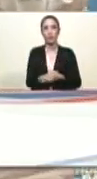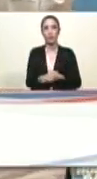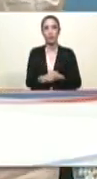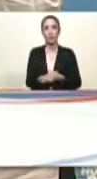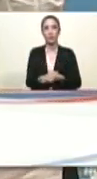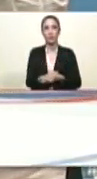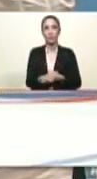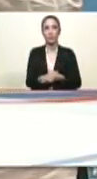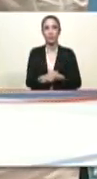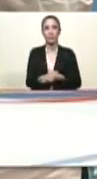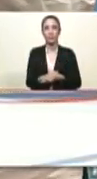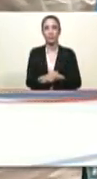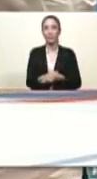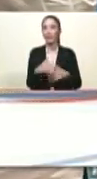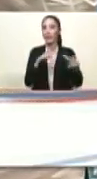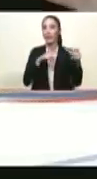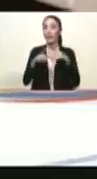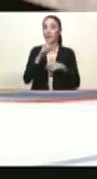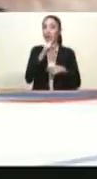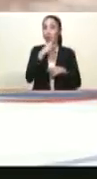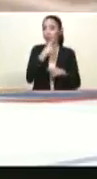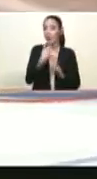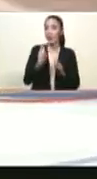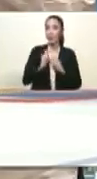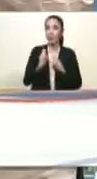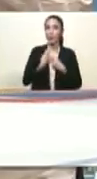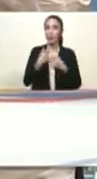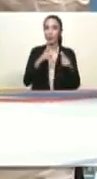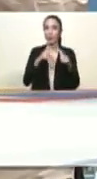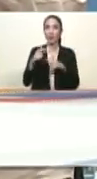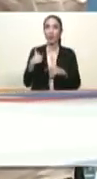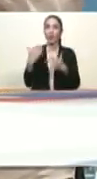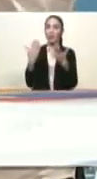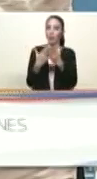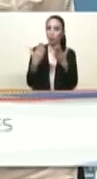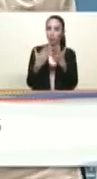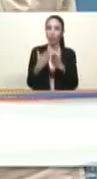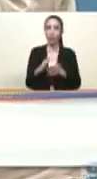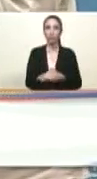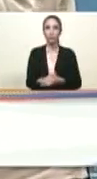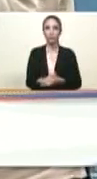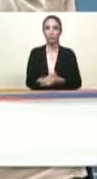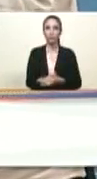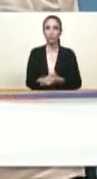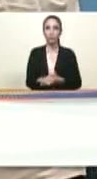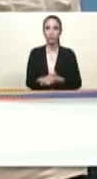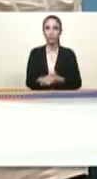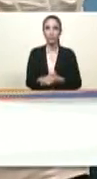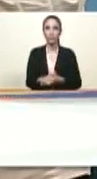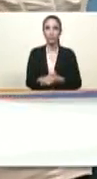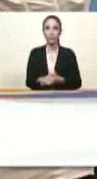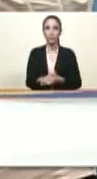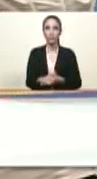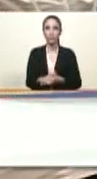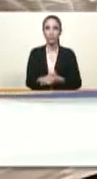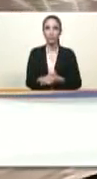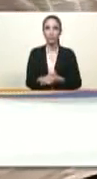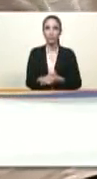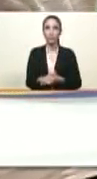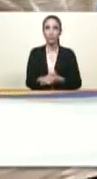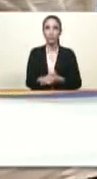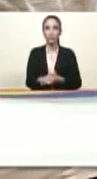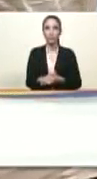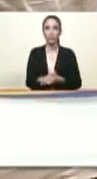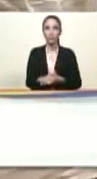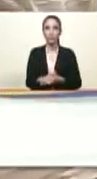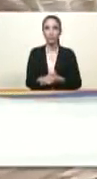hizo abuela. ¿Ya eres abuela? Contenta. Qué bonito, sí, vale. Mi hija está estudiando. Qué bonito. Mis niños también. Y mis tres chiquiticos,